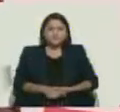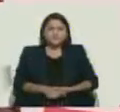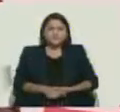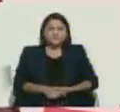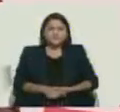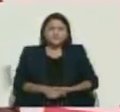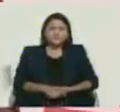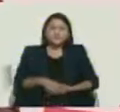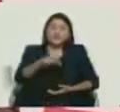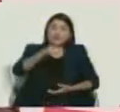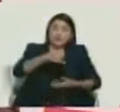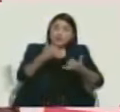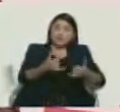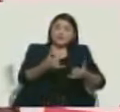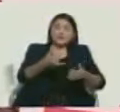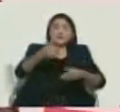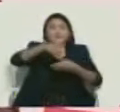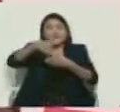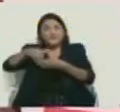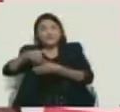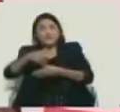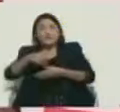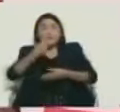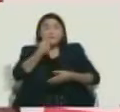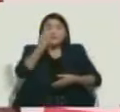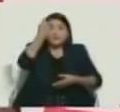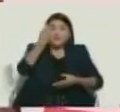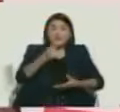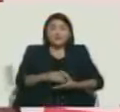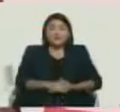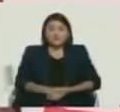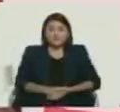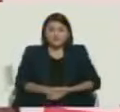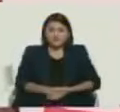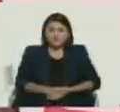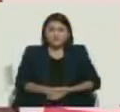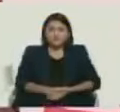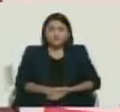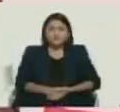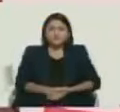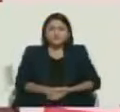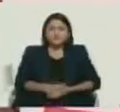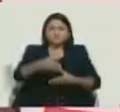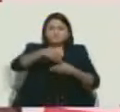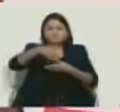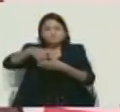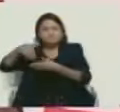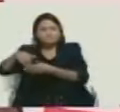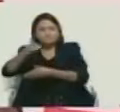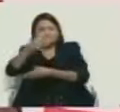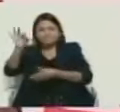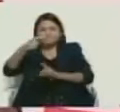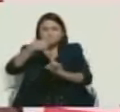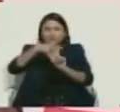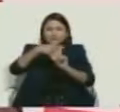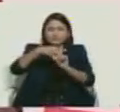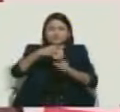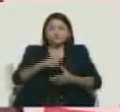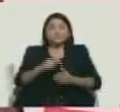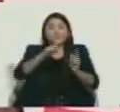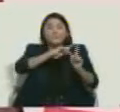ahorita en el referéndum. Fue la primera, ¿verdad? Y los resultados fueron altamente positivos.